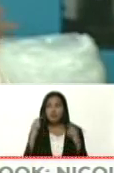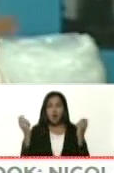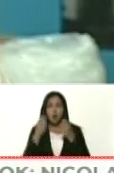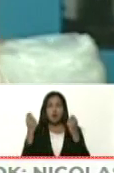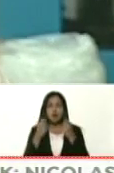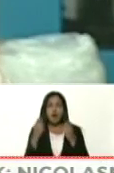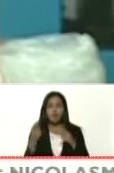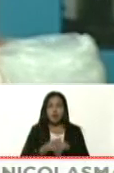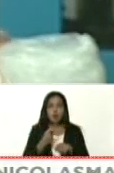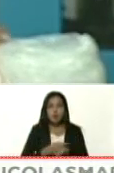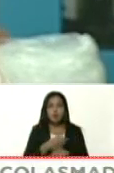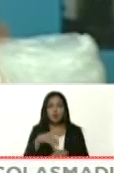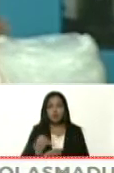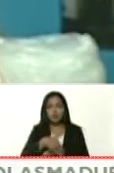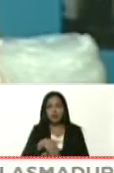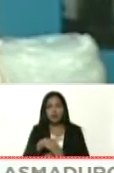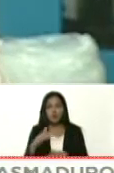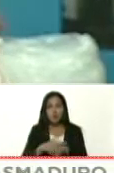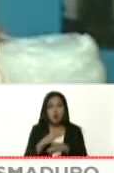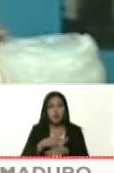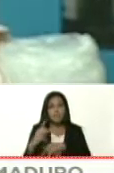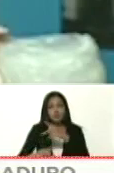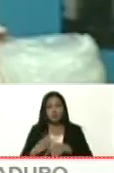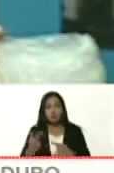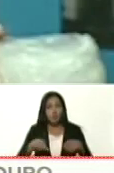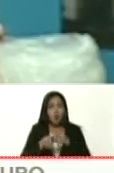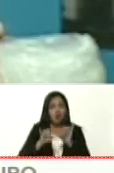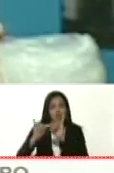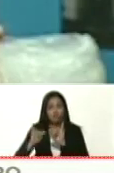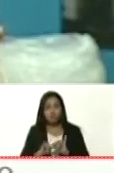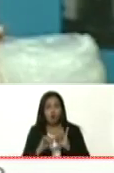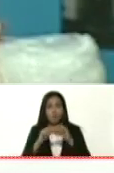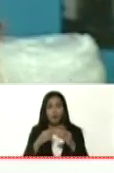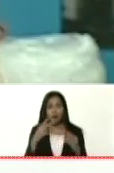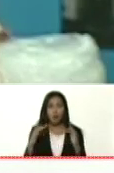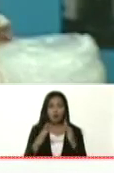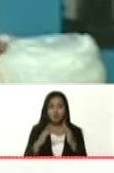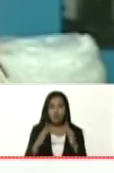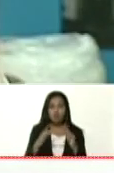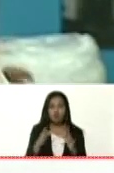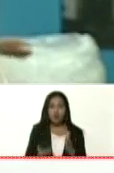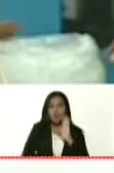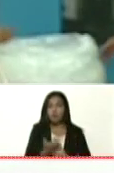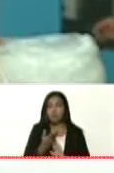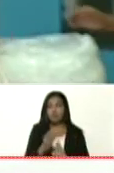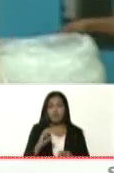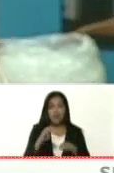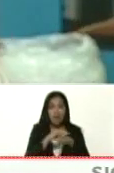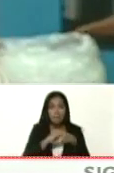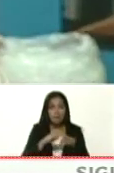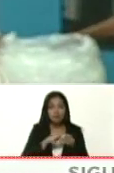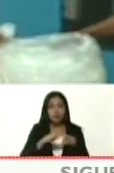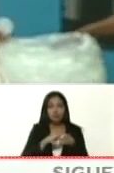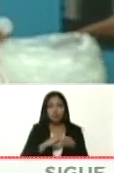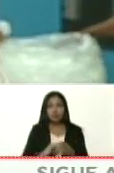de gobierno de calle. Jueves productivo, voy a hacer un pase muy importante a la misión Chamba